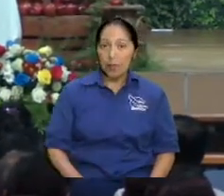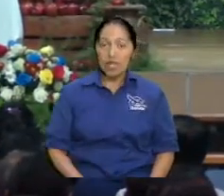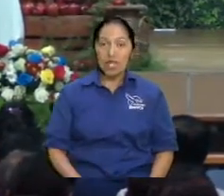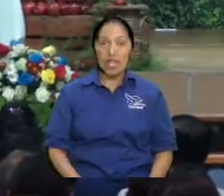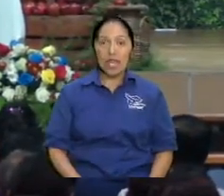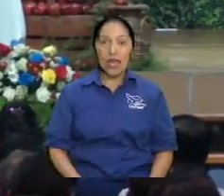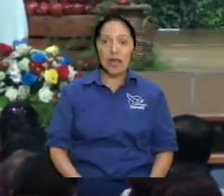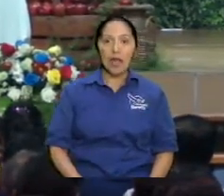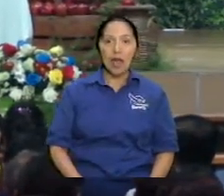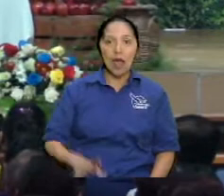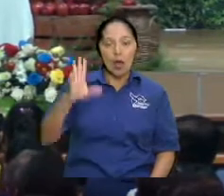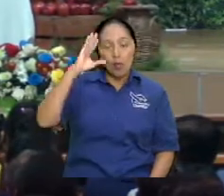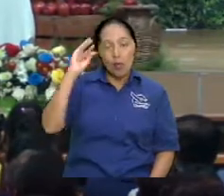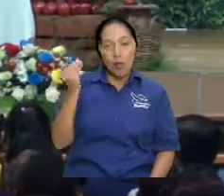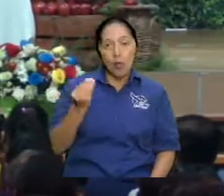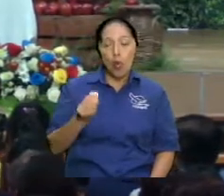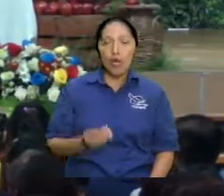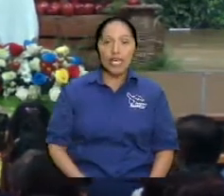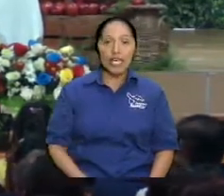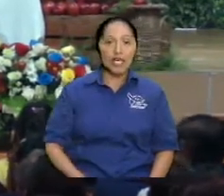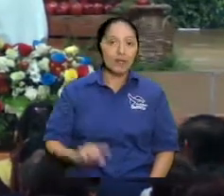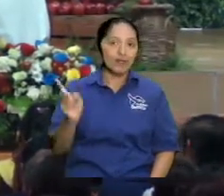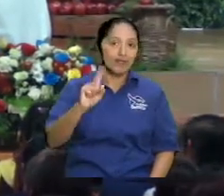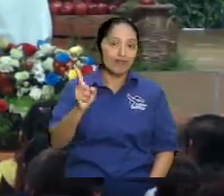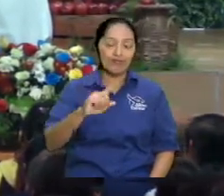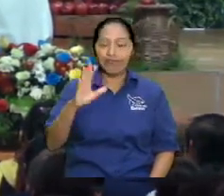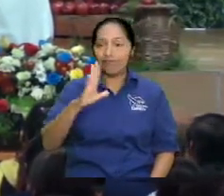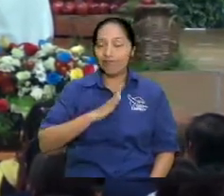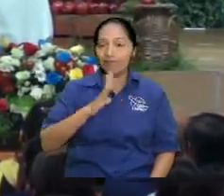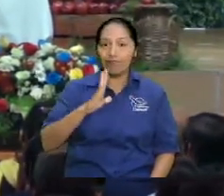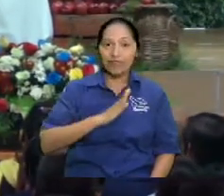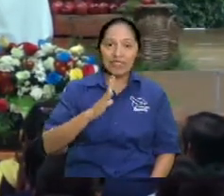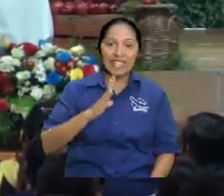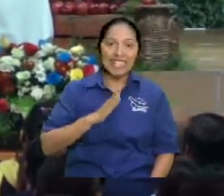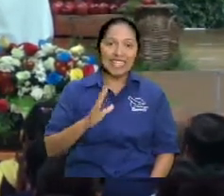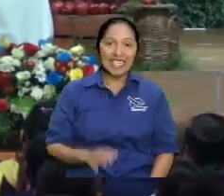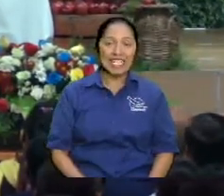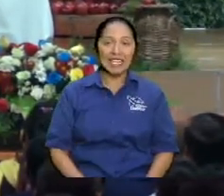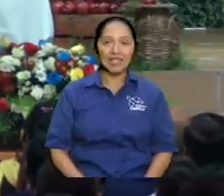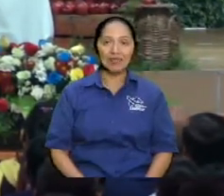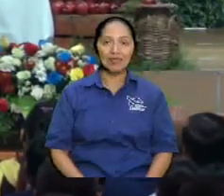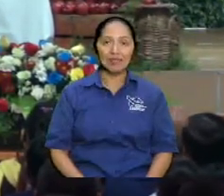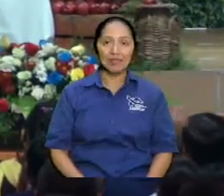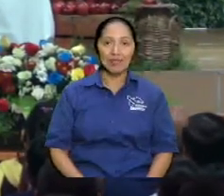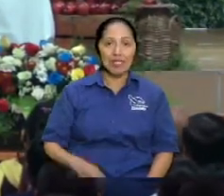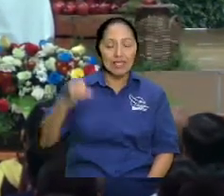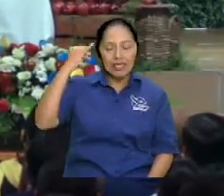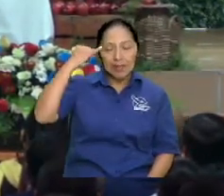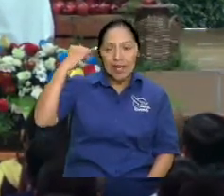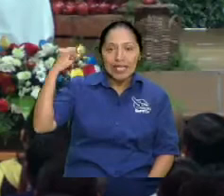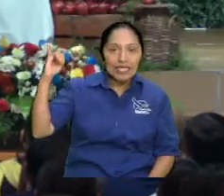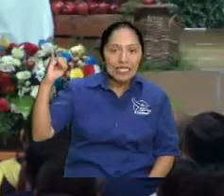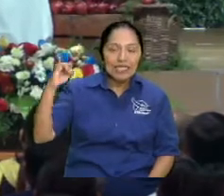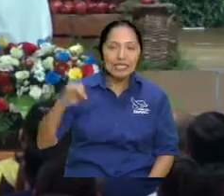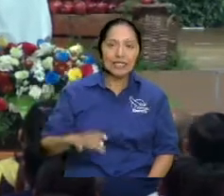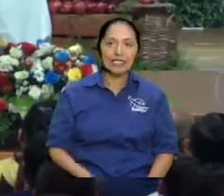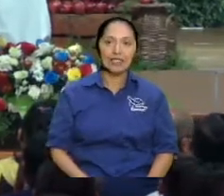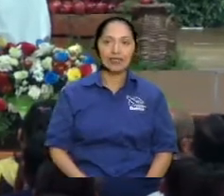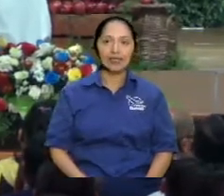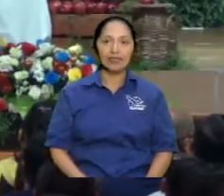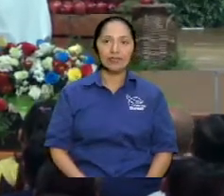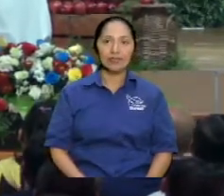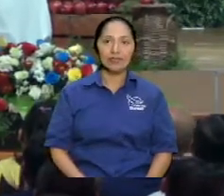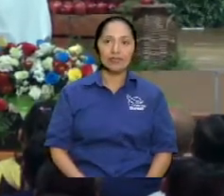iban a comprar un faisán, un chompipe, un caquic. ¡Aleluya!